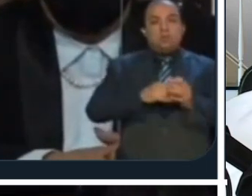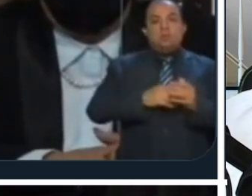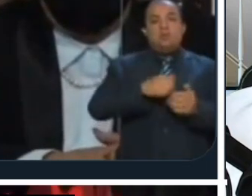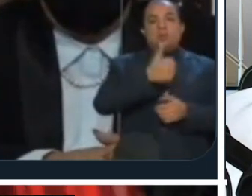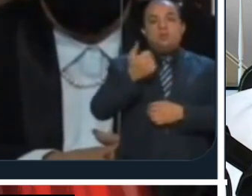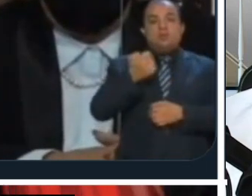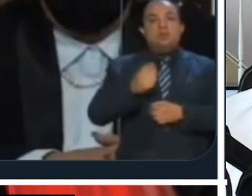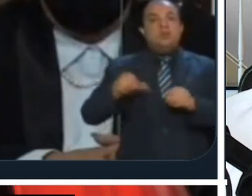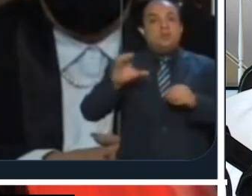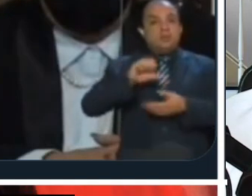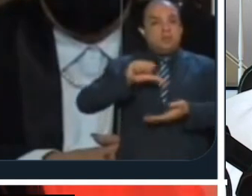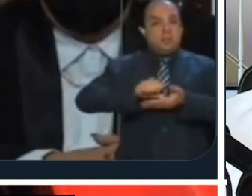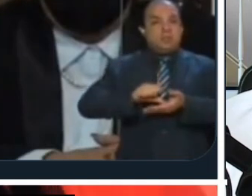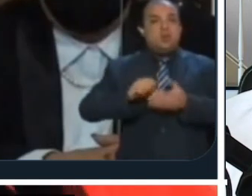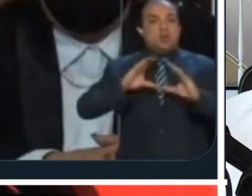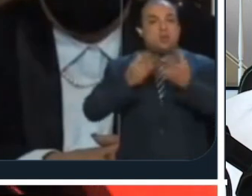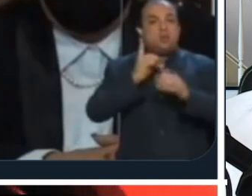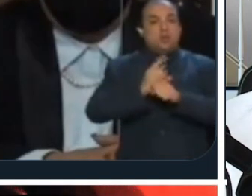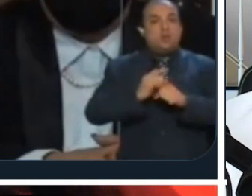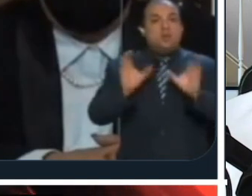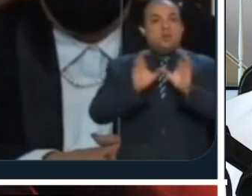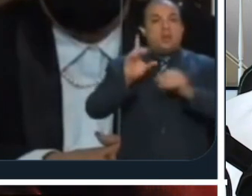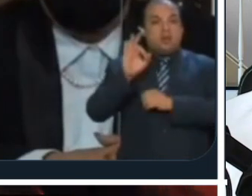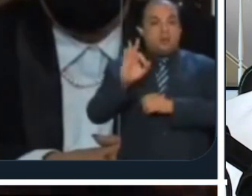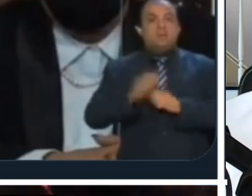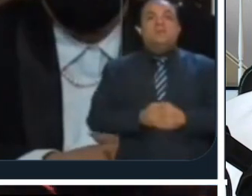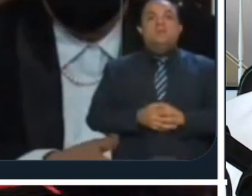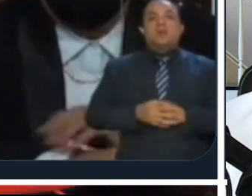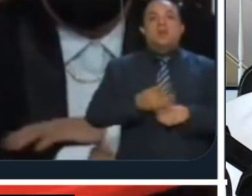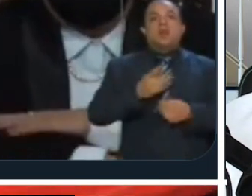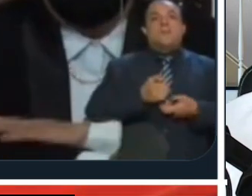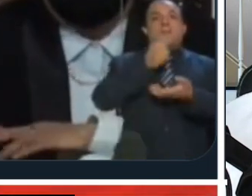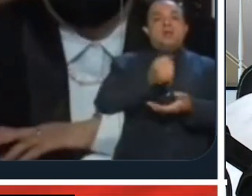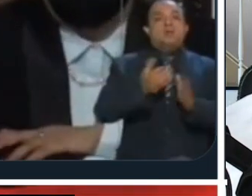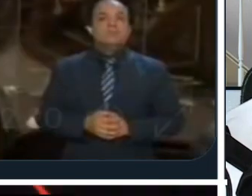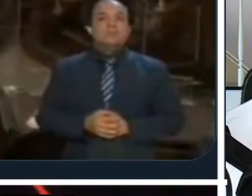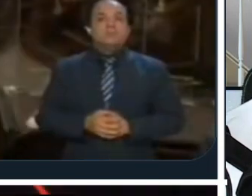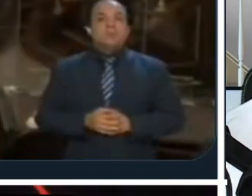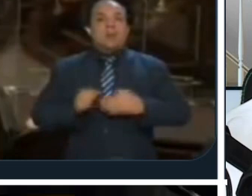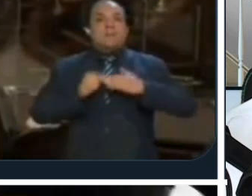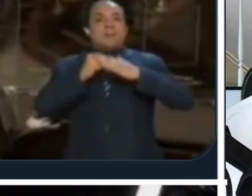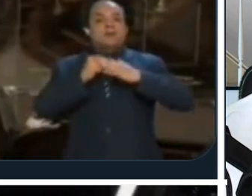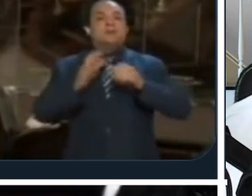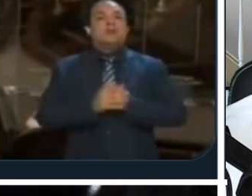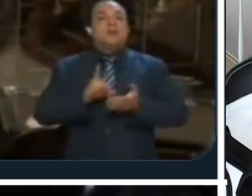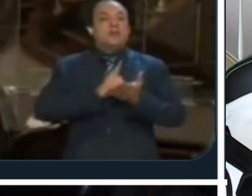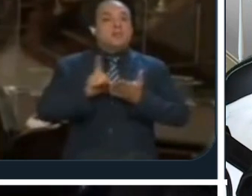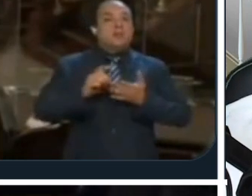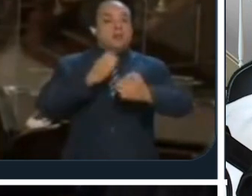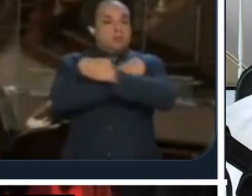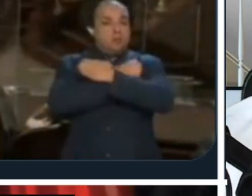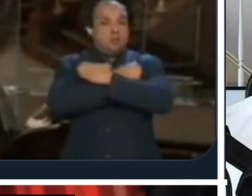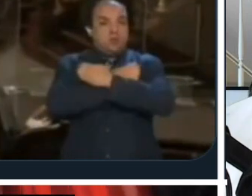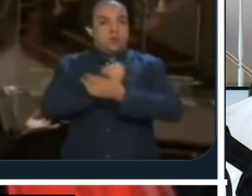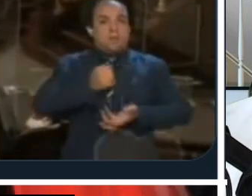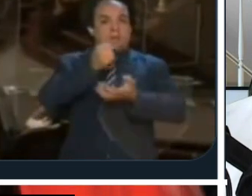pesos. Vamos a escuchar el mensaje, el discurso que dio en su informe. El derecho a la educación,